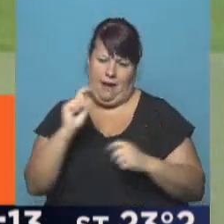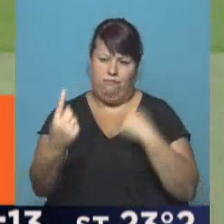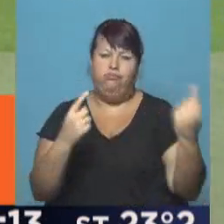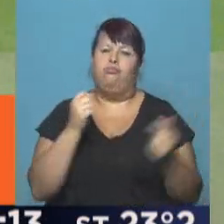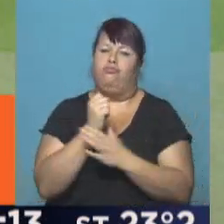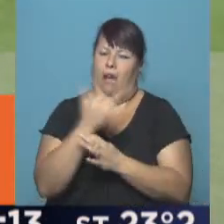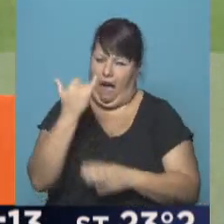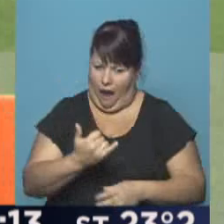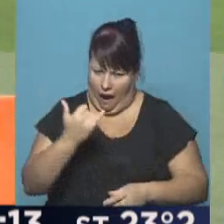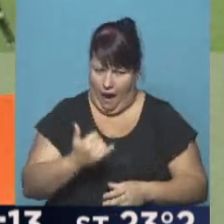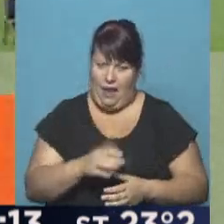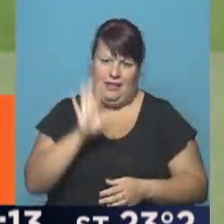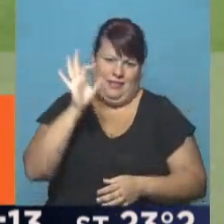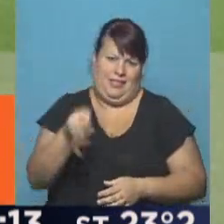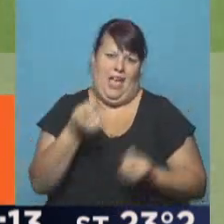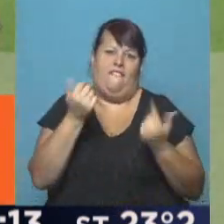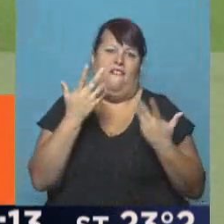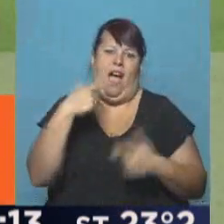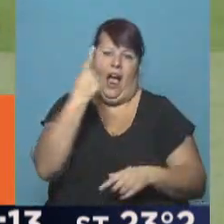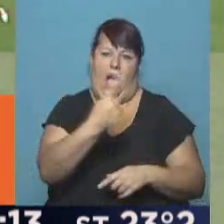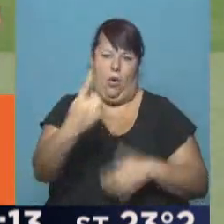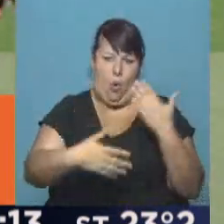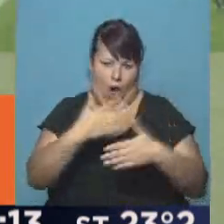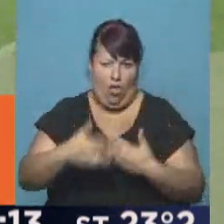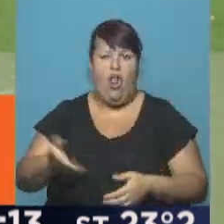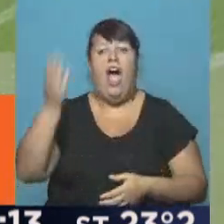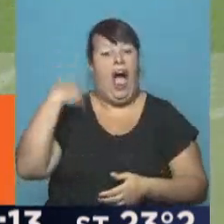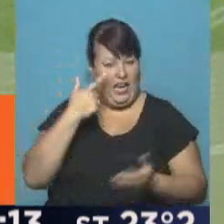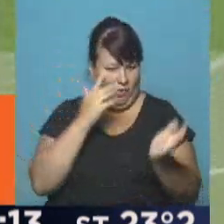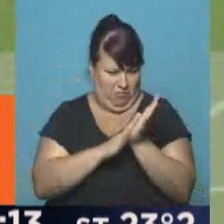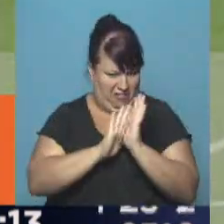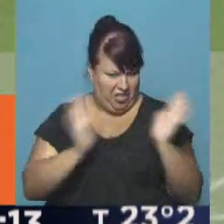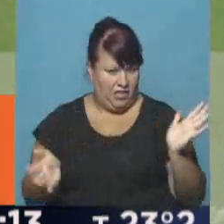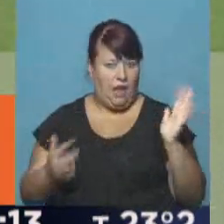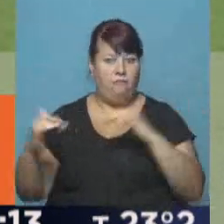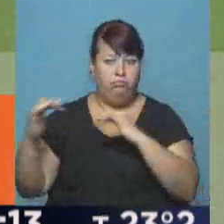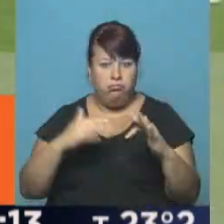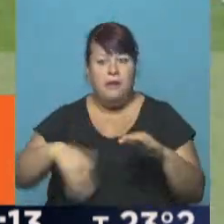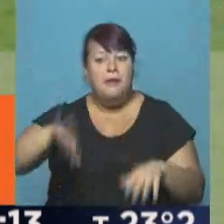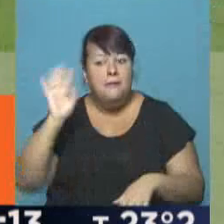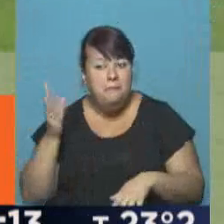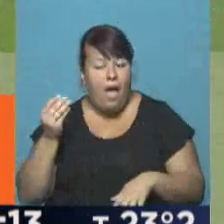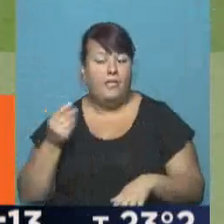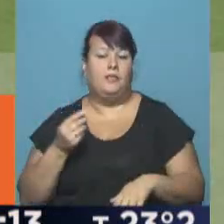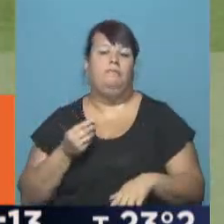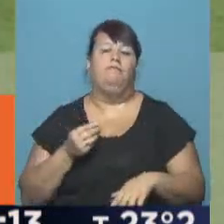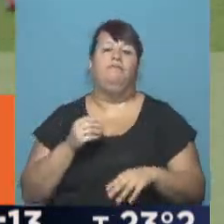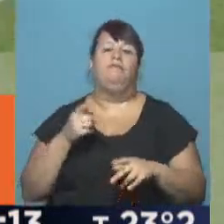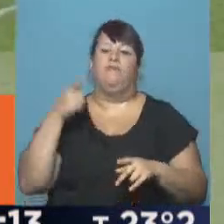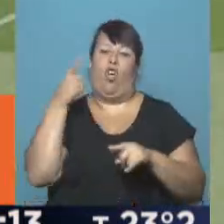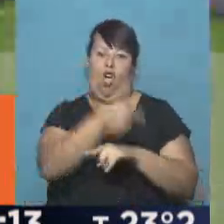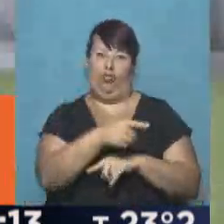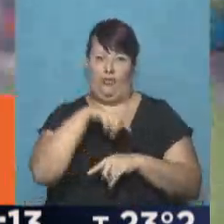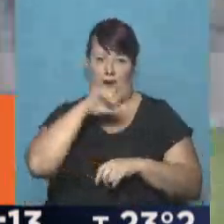ya sabemos, de la valía de sus jugadores. Ayer lo pudo demostrar en el juego y fundamentalmente en la red